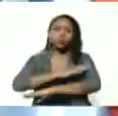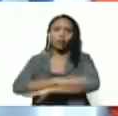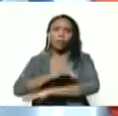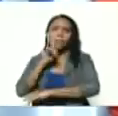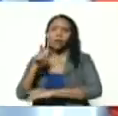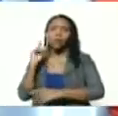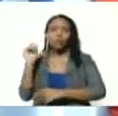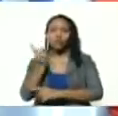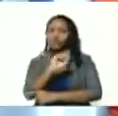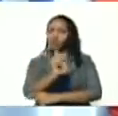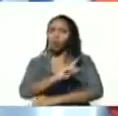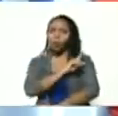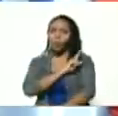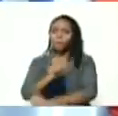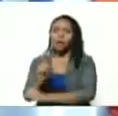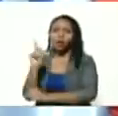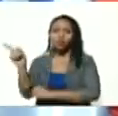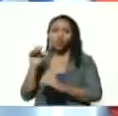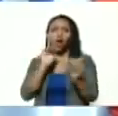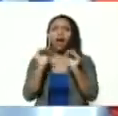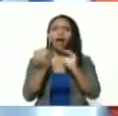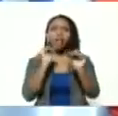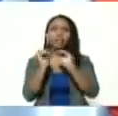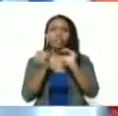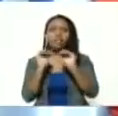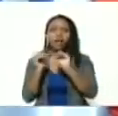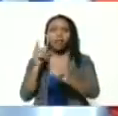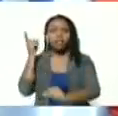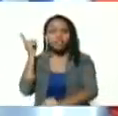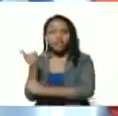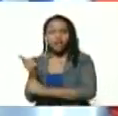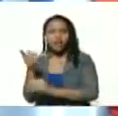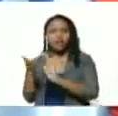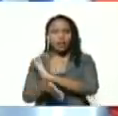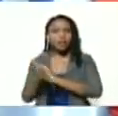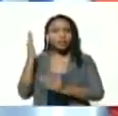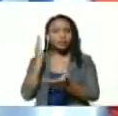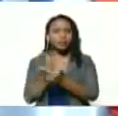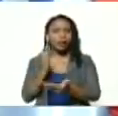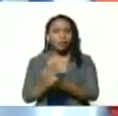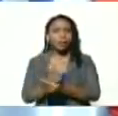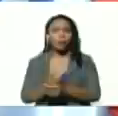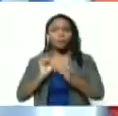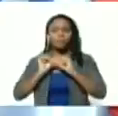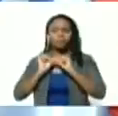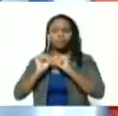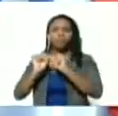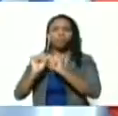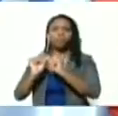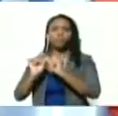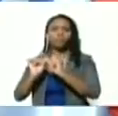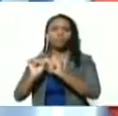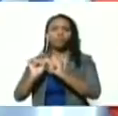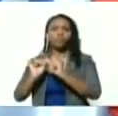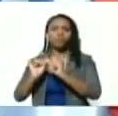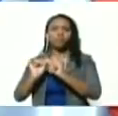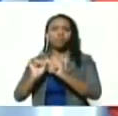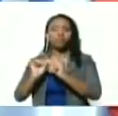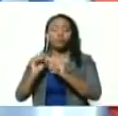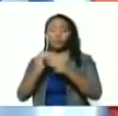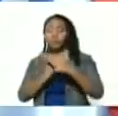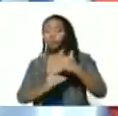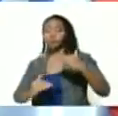cumplir con su ético deber de siempre mantener en